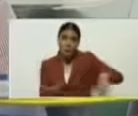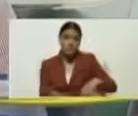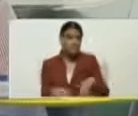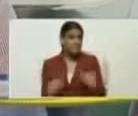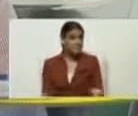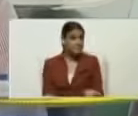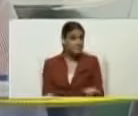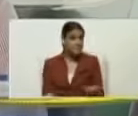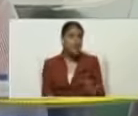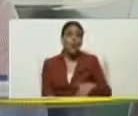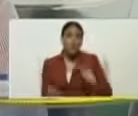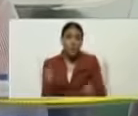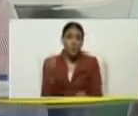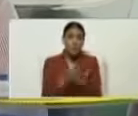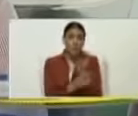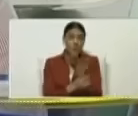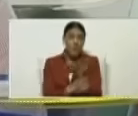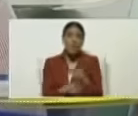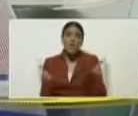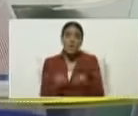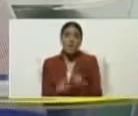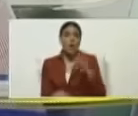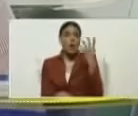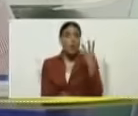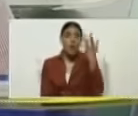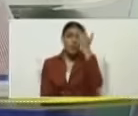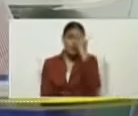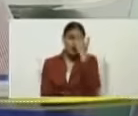¿Podrían venir nuevos 4 de febrero?